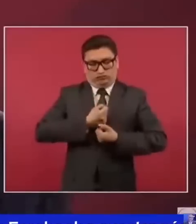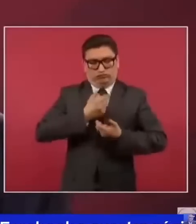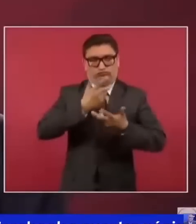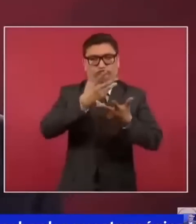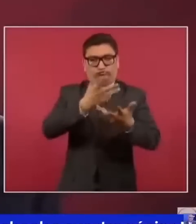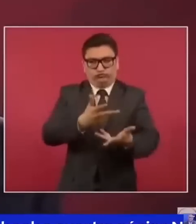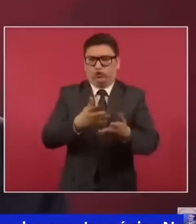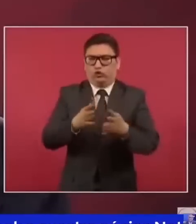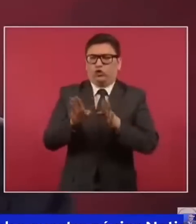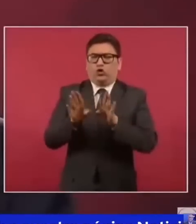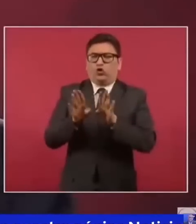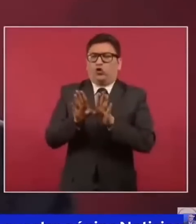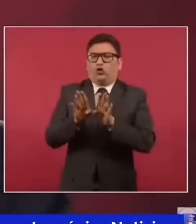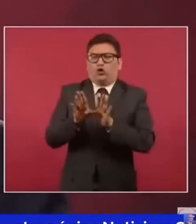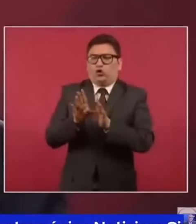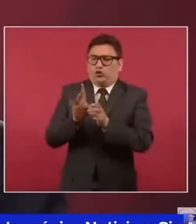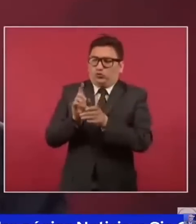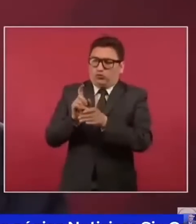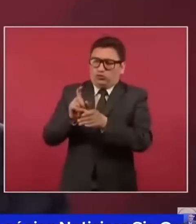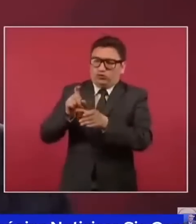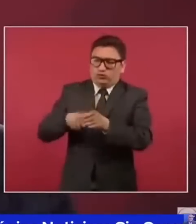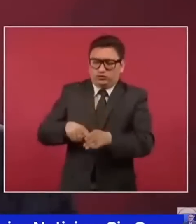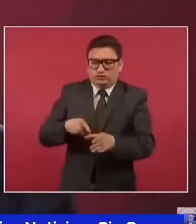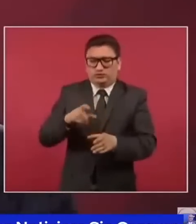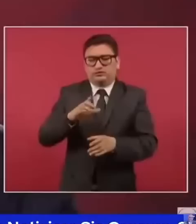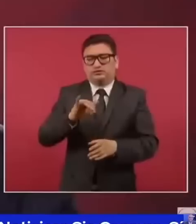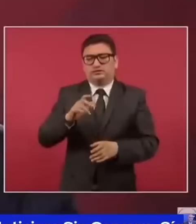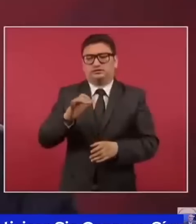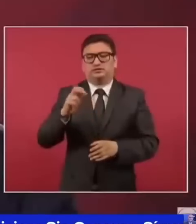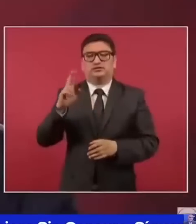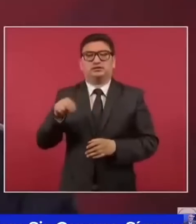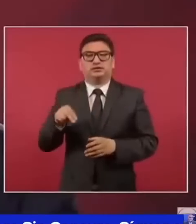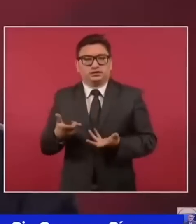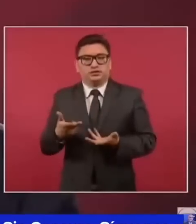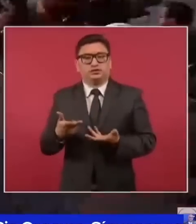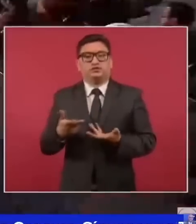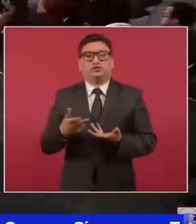cómo entró al CISEN,